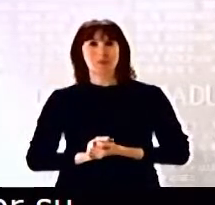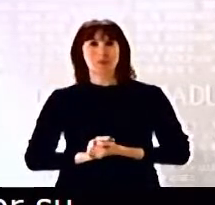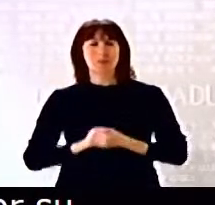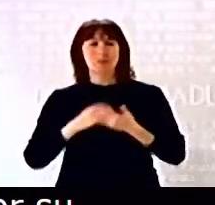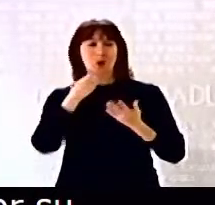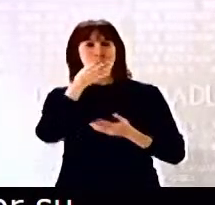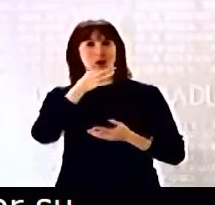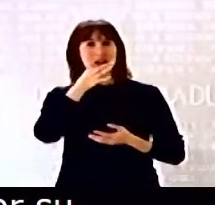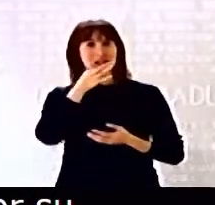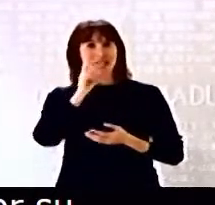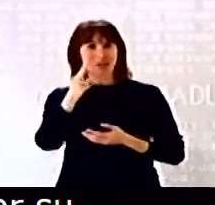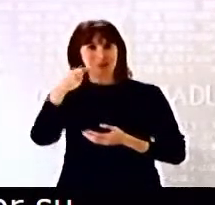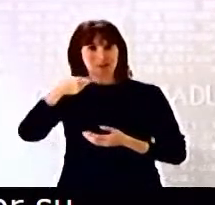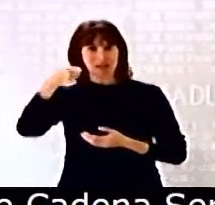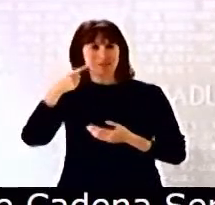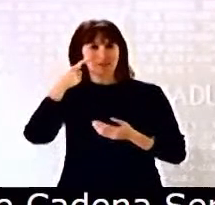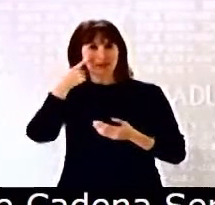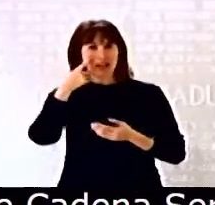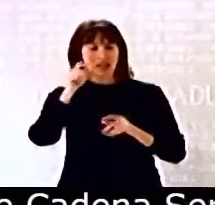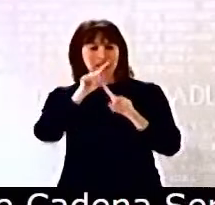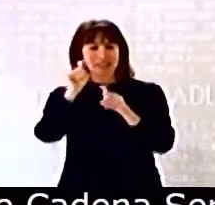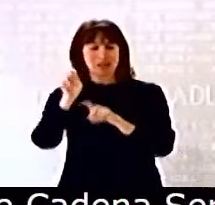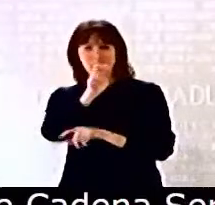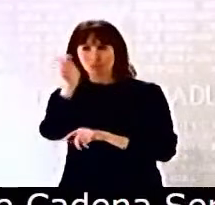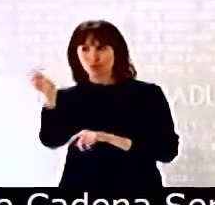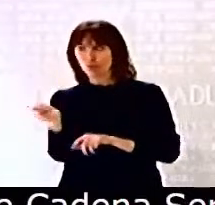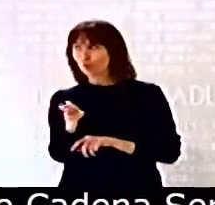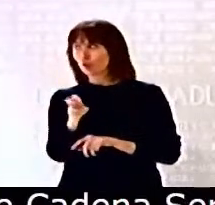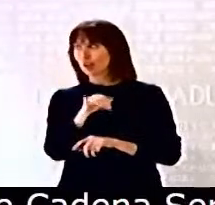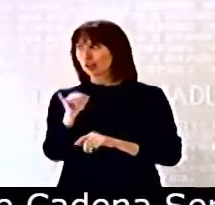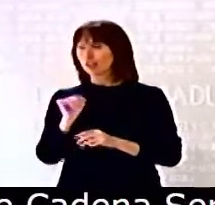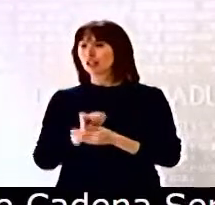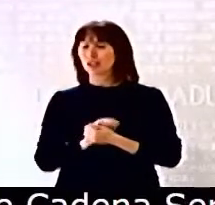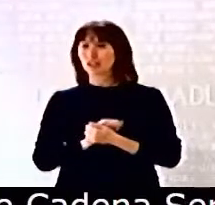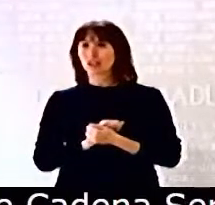Muy buenas tardes, vicepresidente. Varias cuestiones.